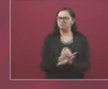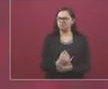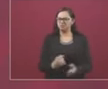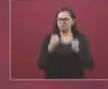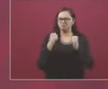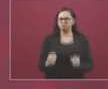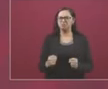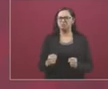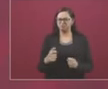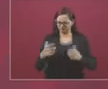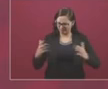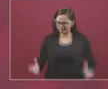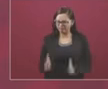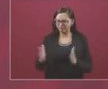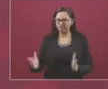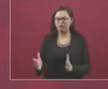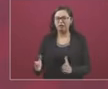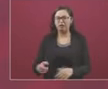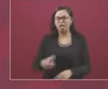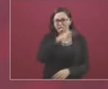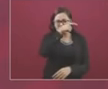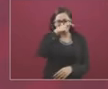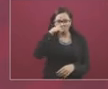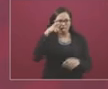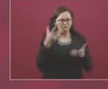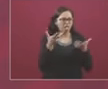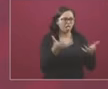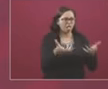ambición al poder